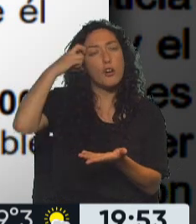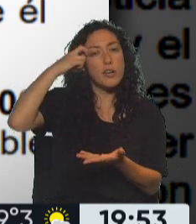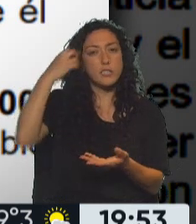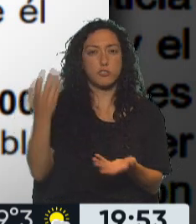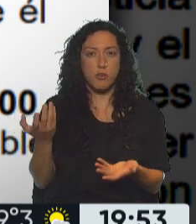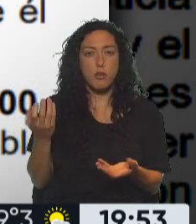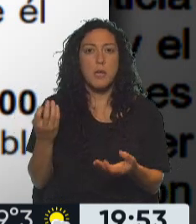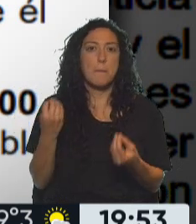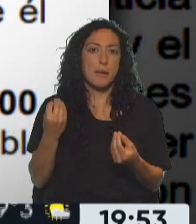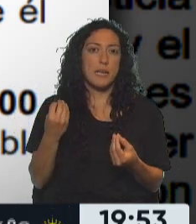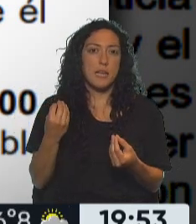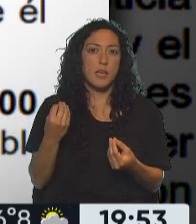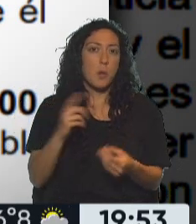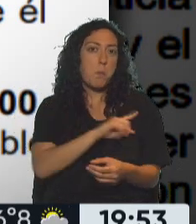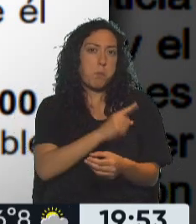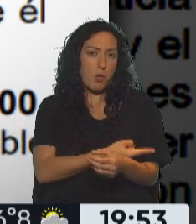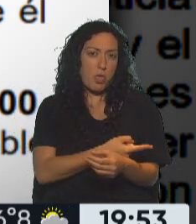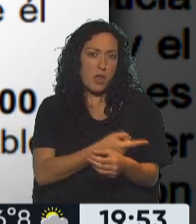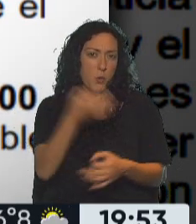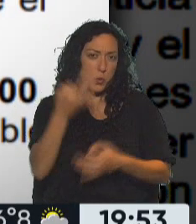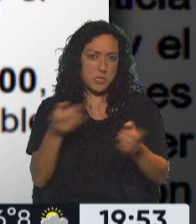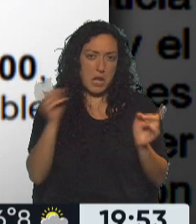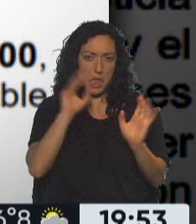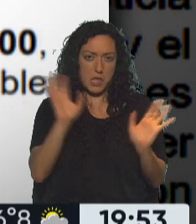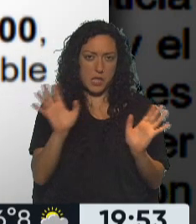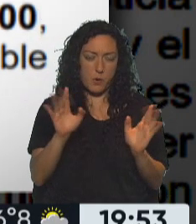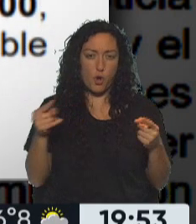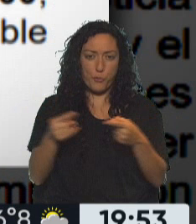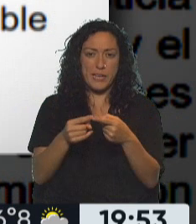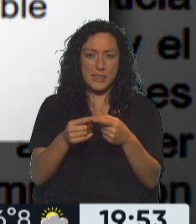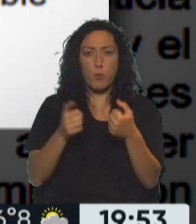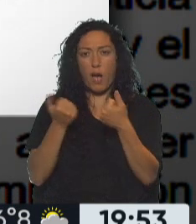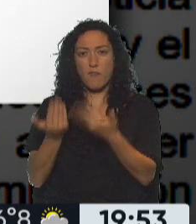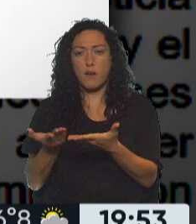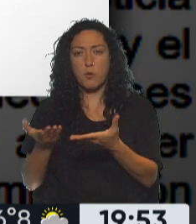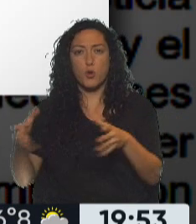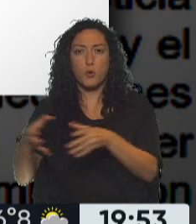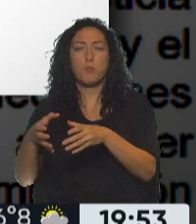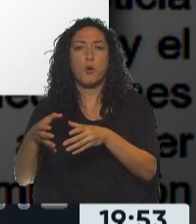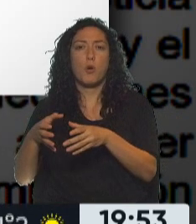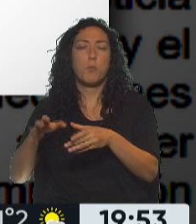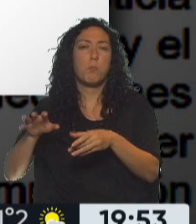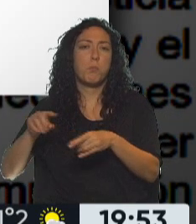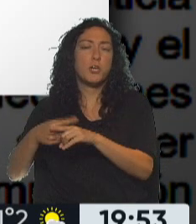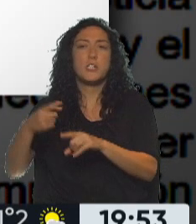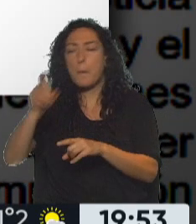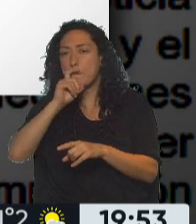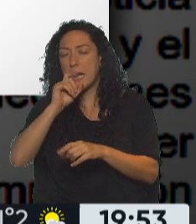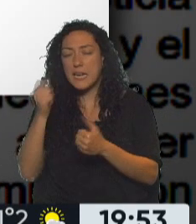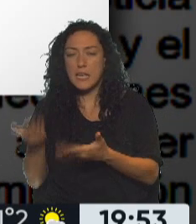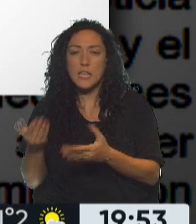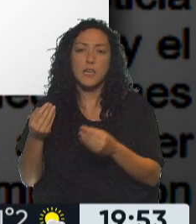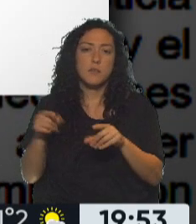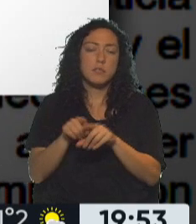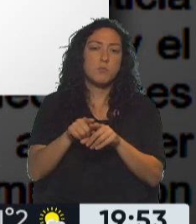arrogándose facultades que exceden al Poder Judicial y con el claro objetivo de beneficiar al macrismo en la composición del Consejo de